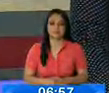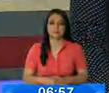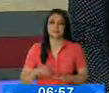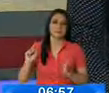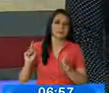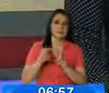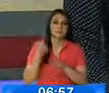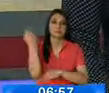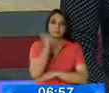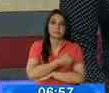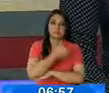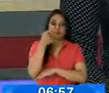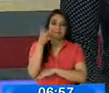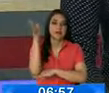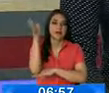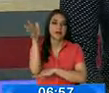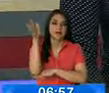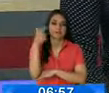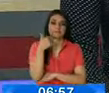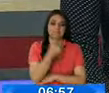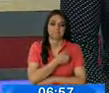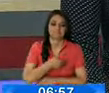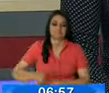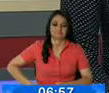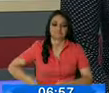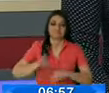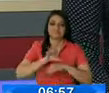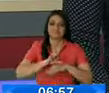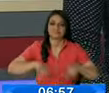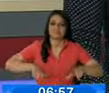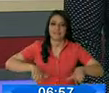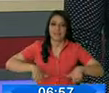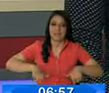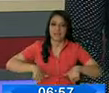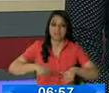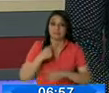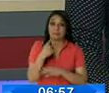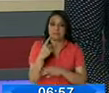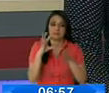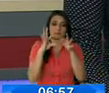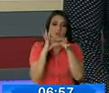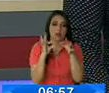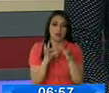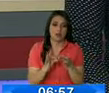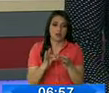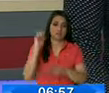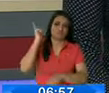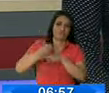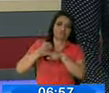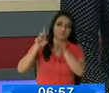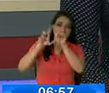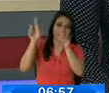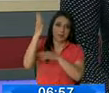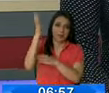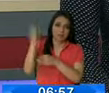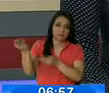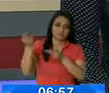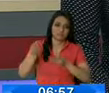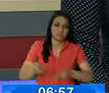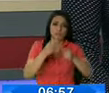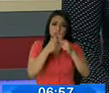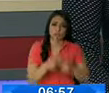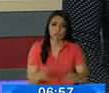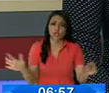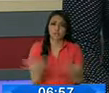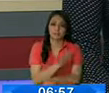primer día de discurso como presidente del Ecuador, Lenín Moreno dijo que se exigió a Odebrecht que se entregue la lista